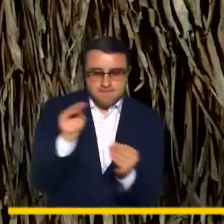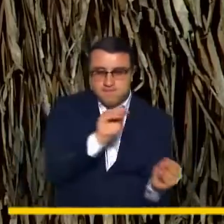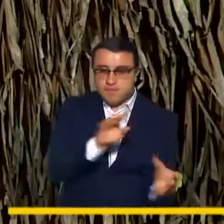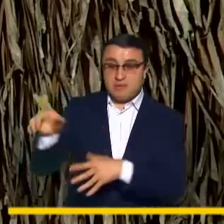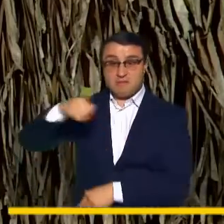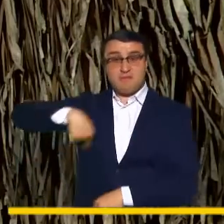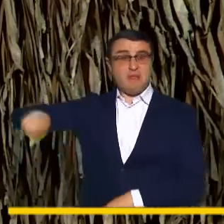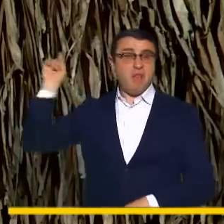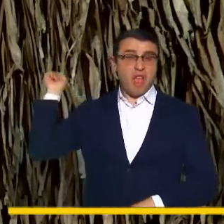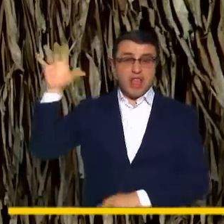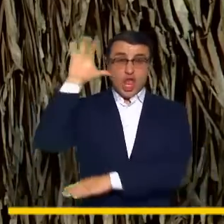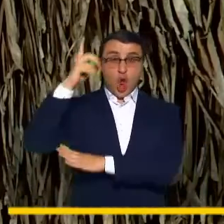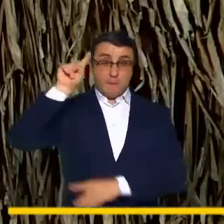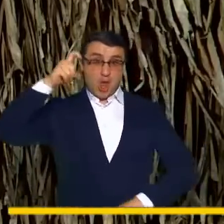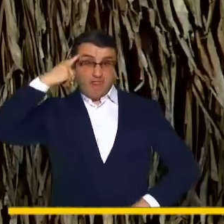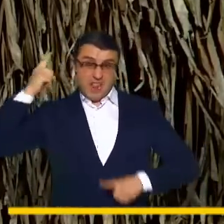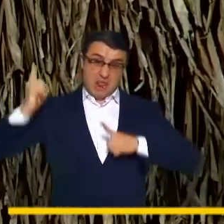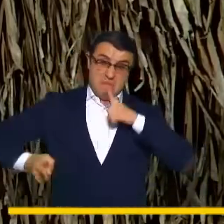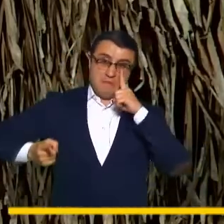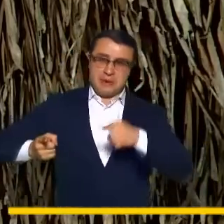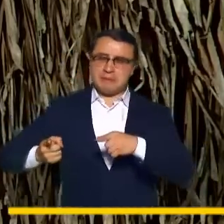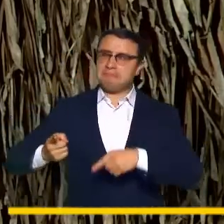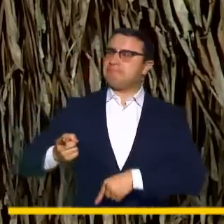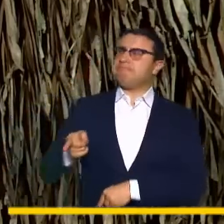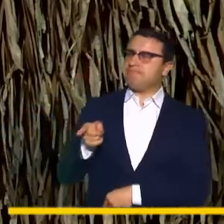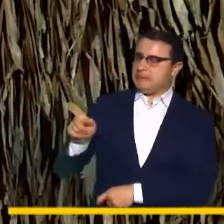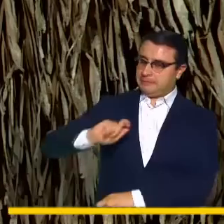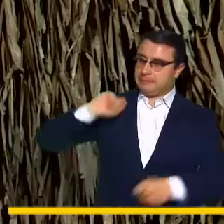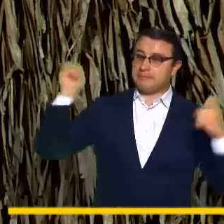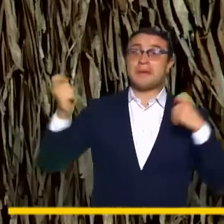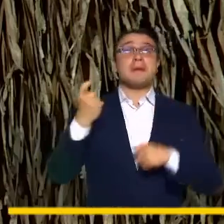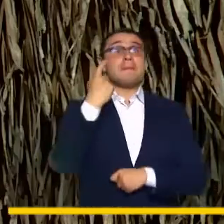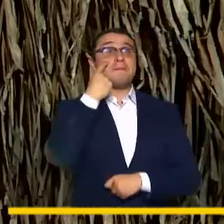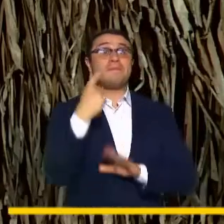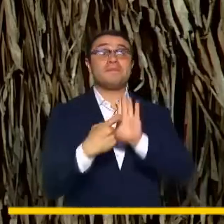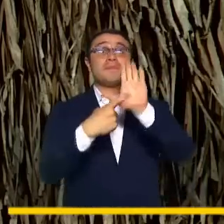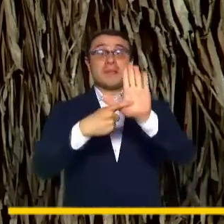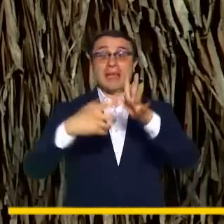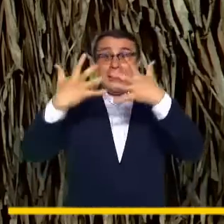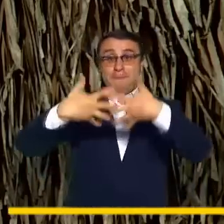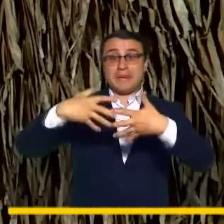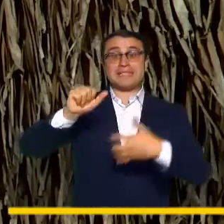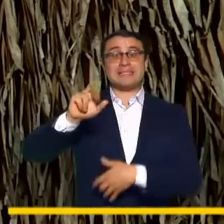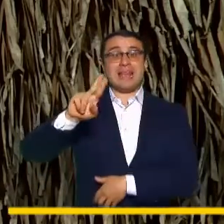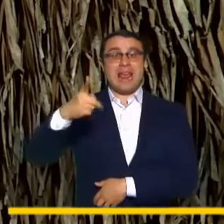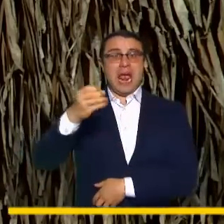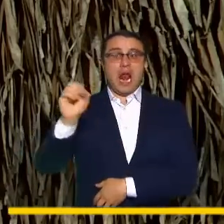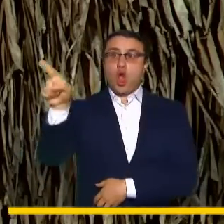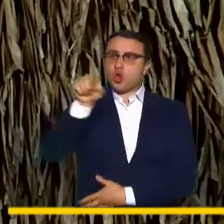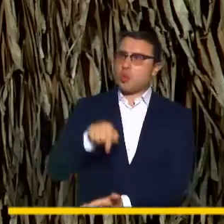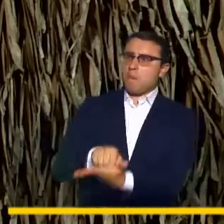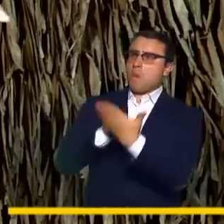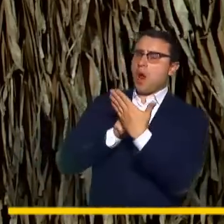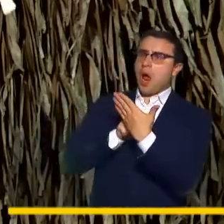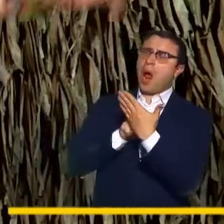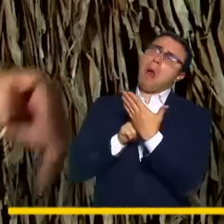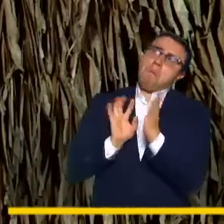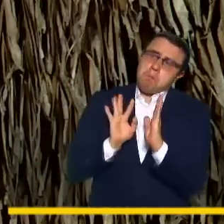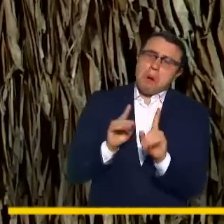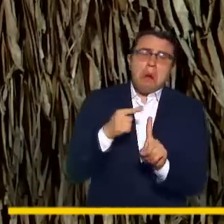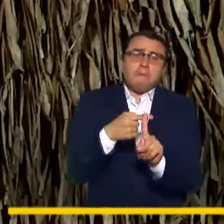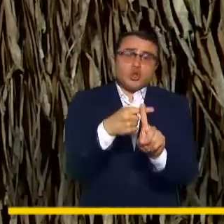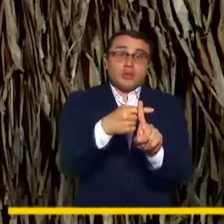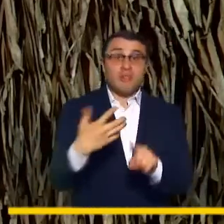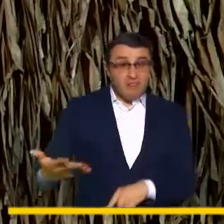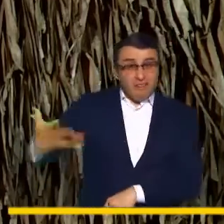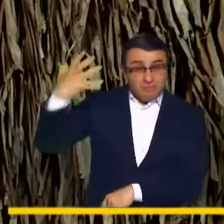país. Aquí el ejemplo del grupo Argos de pronto sirve en positivo. Claro, ya pasaron los